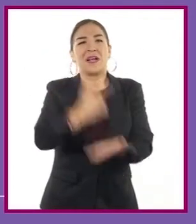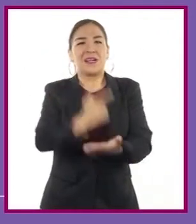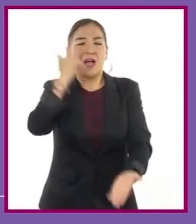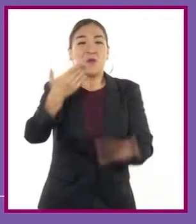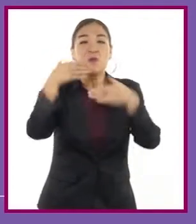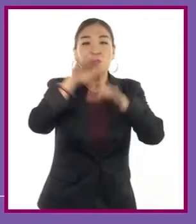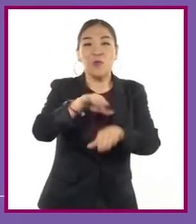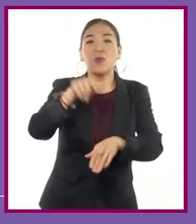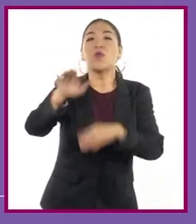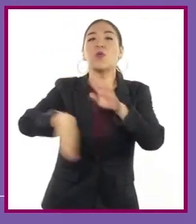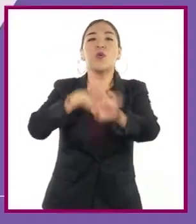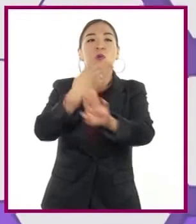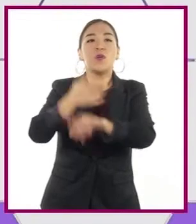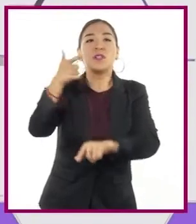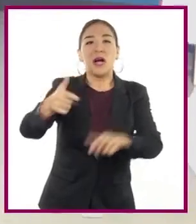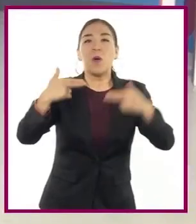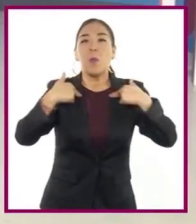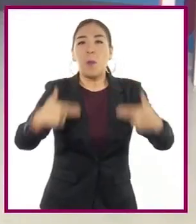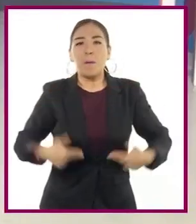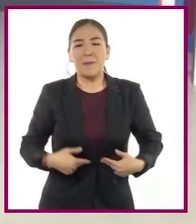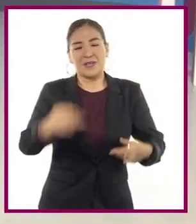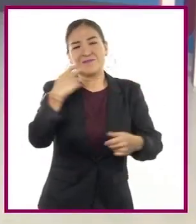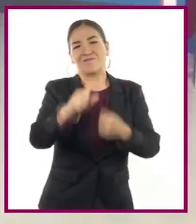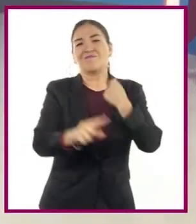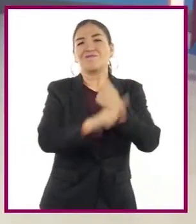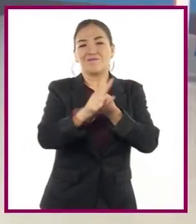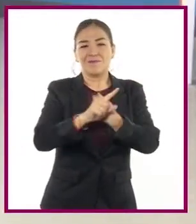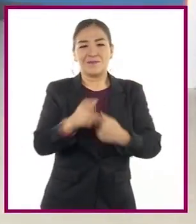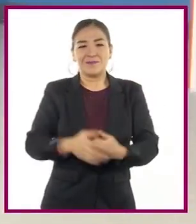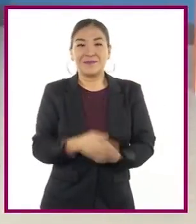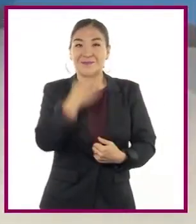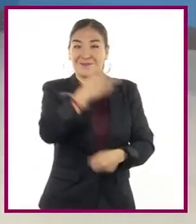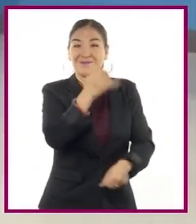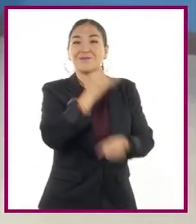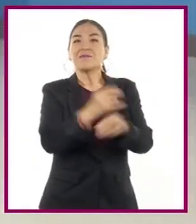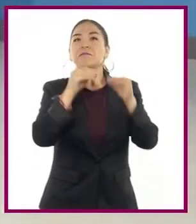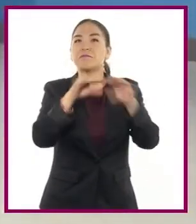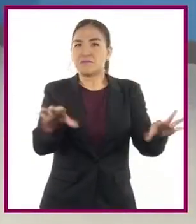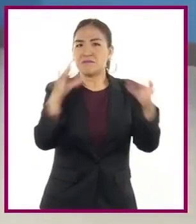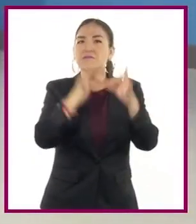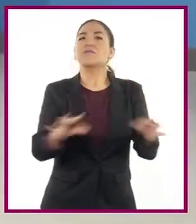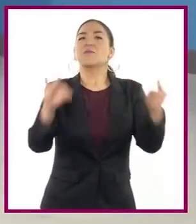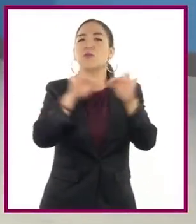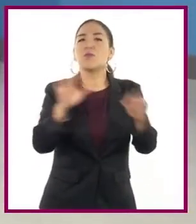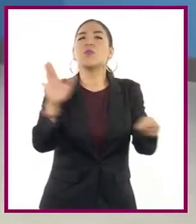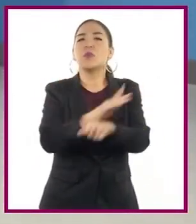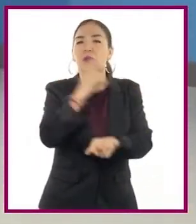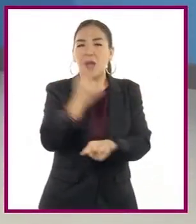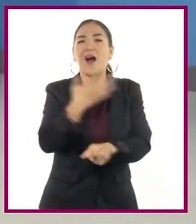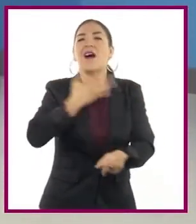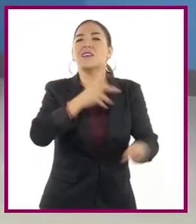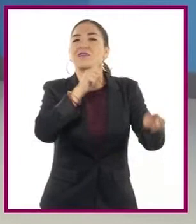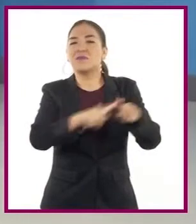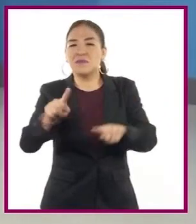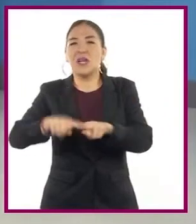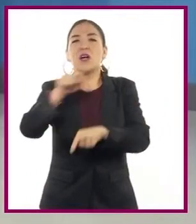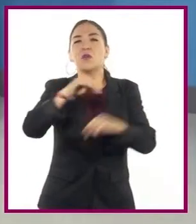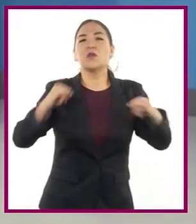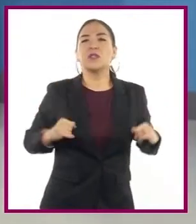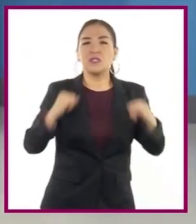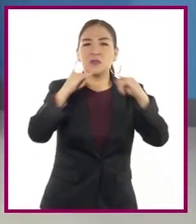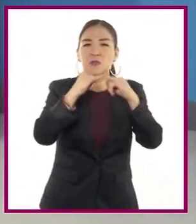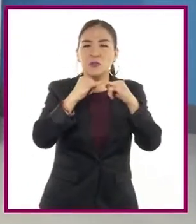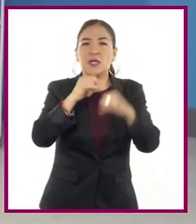y de trascendencia internacional. Es información importante porque vemos que hay una serie de instituciones